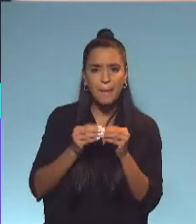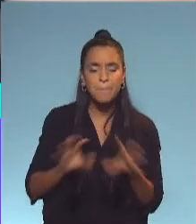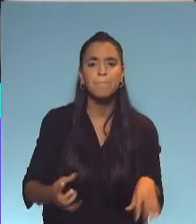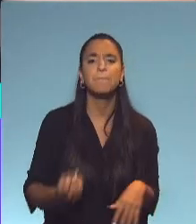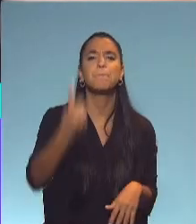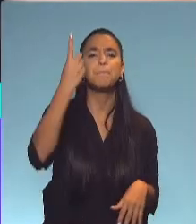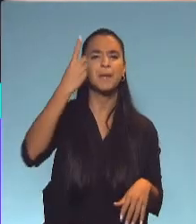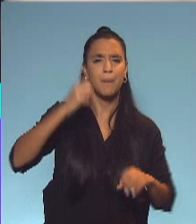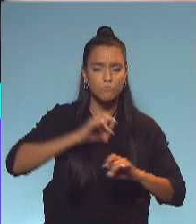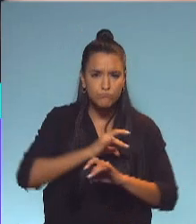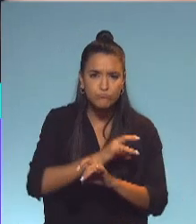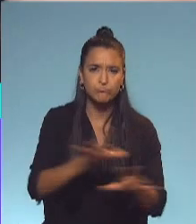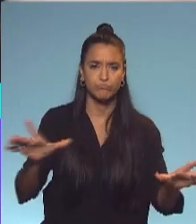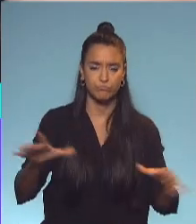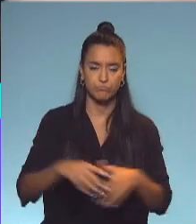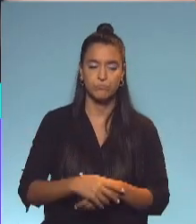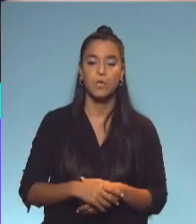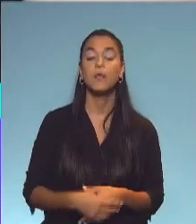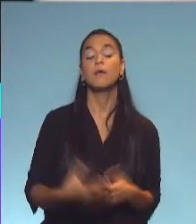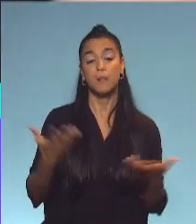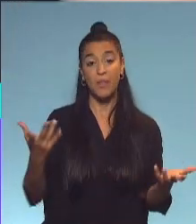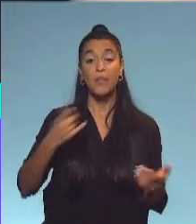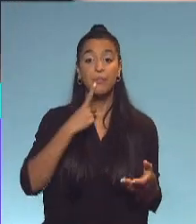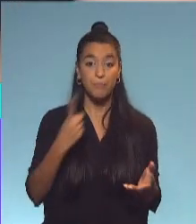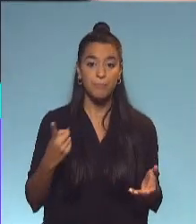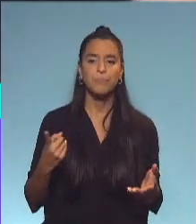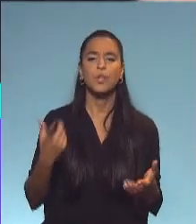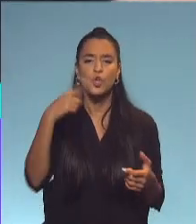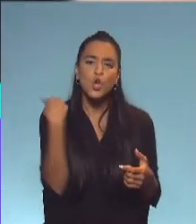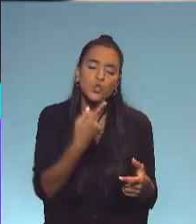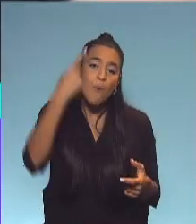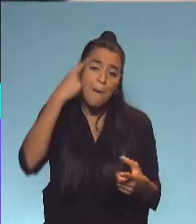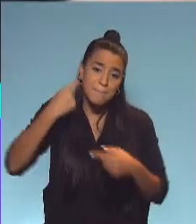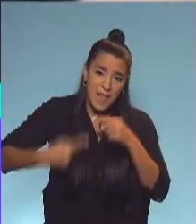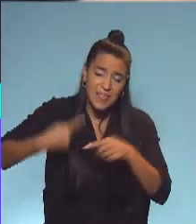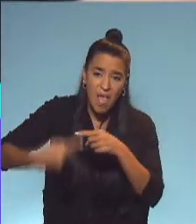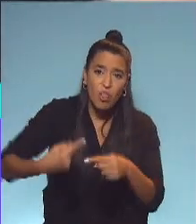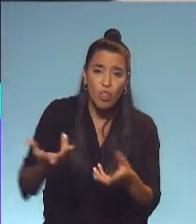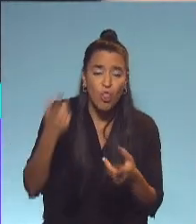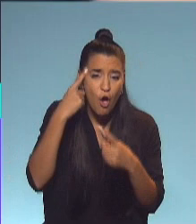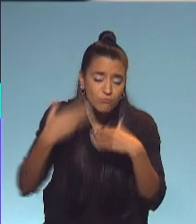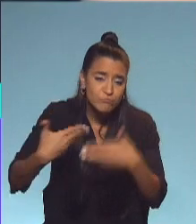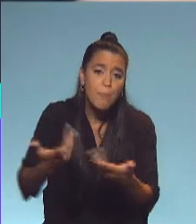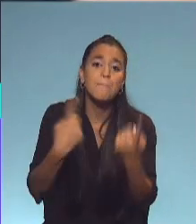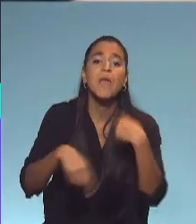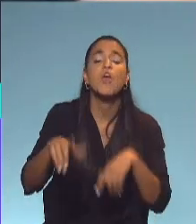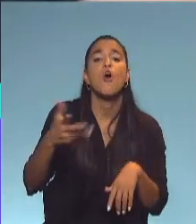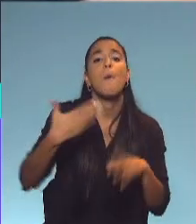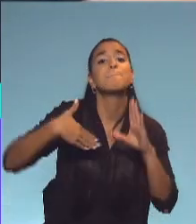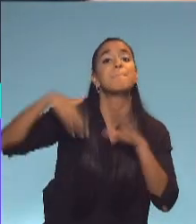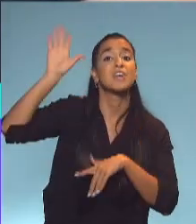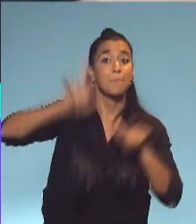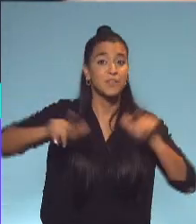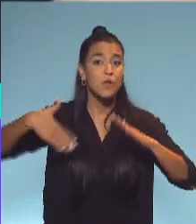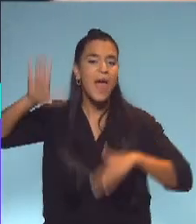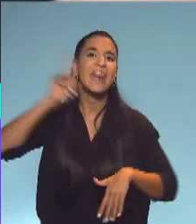primer brote. Se hablaba, obviamente, fuimos aprendiendo, pero lo que se hablaba era que las personas mayores tenían